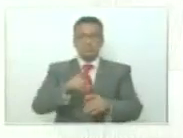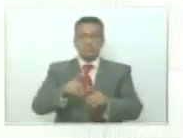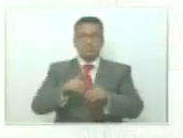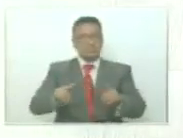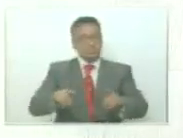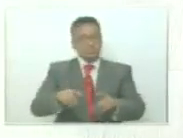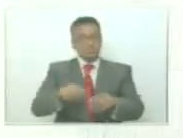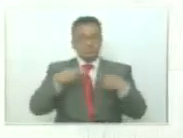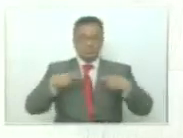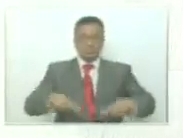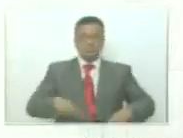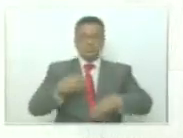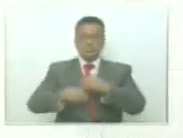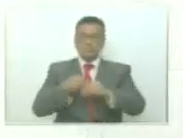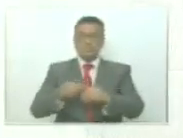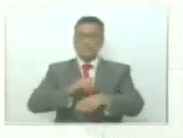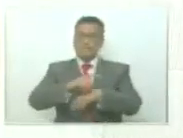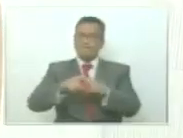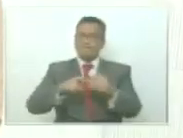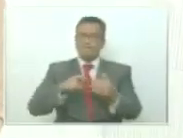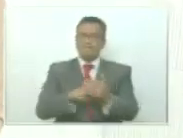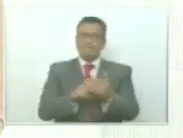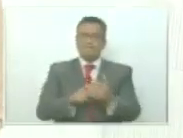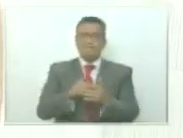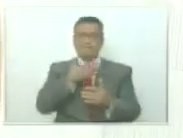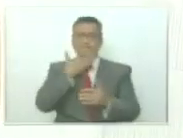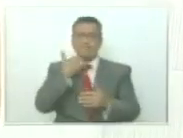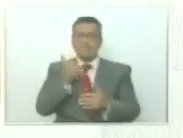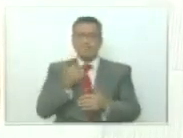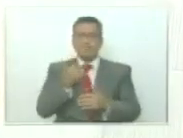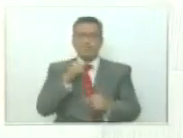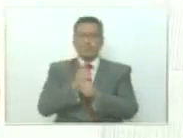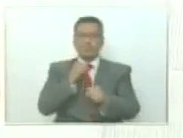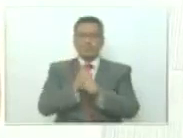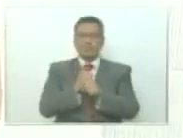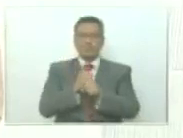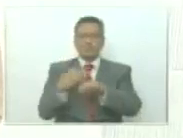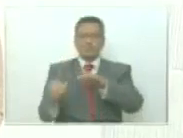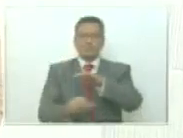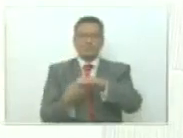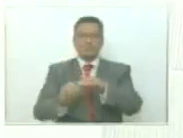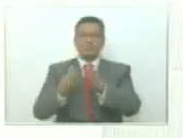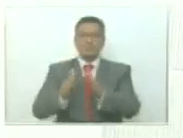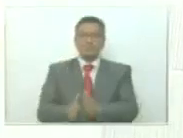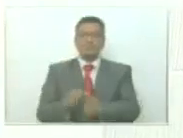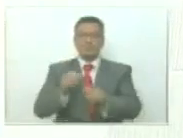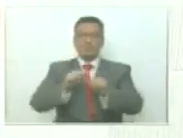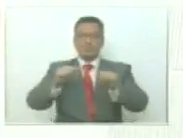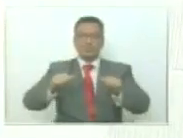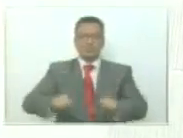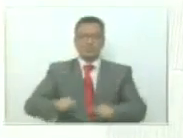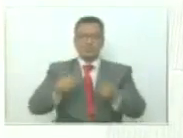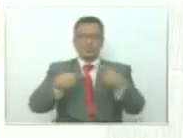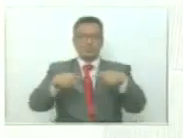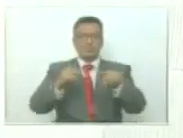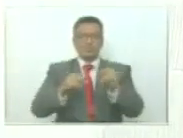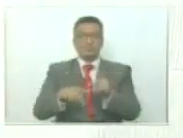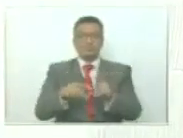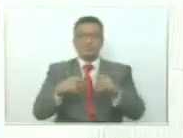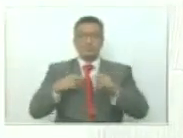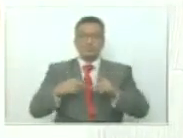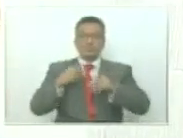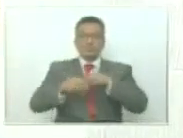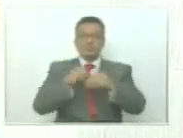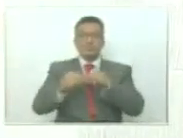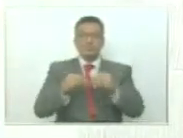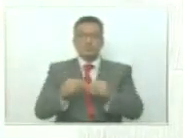humanos, destinados a complementar y mejorar la gestión de las instituciones y sistemas públicos con el fin de